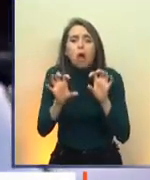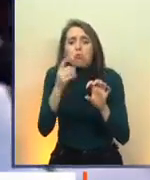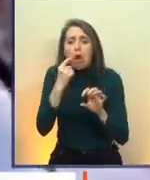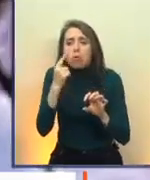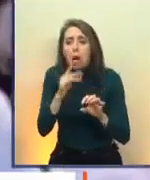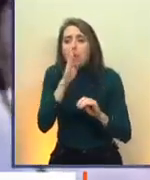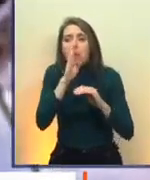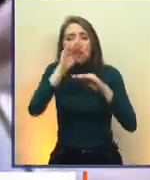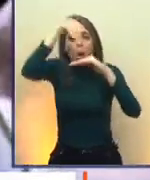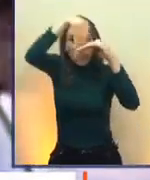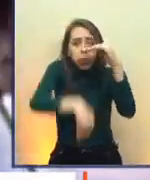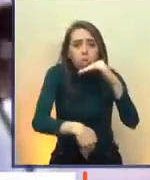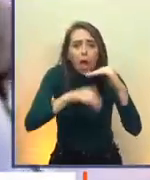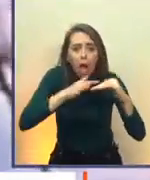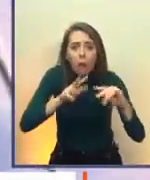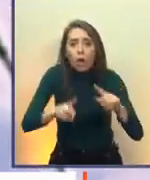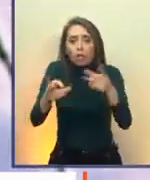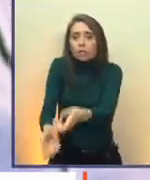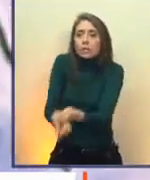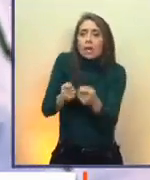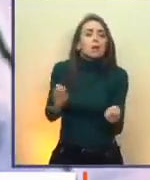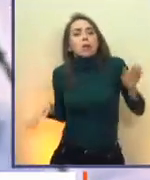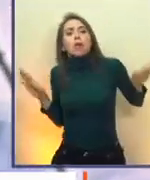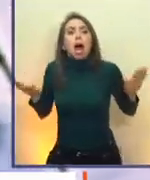perro que se cayó al agua, que se sacude, sale.